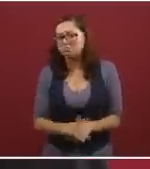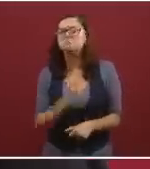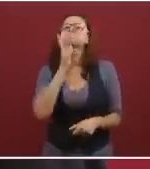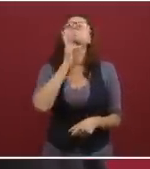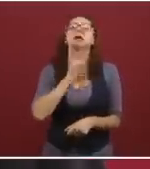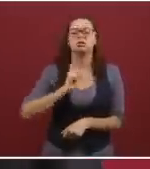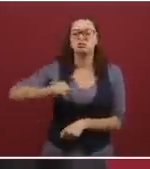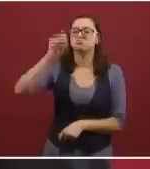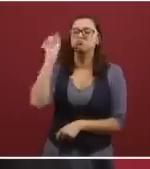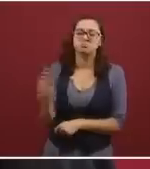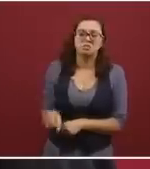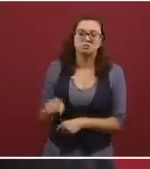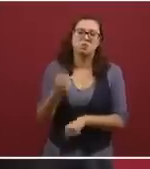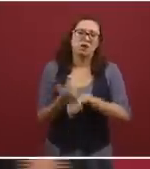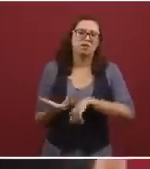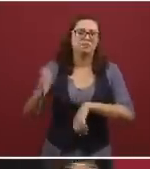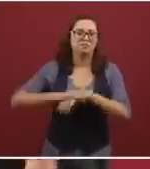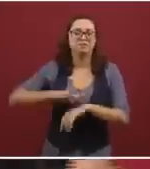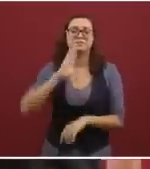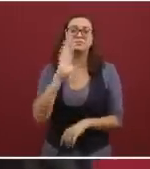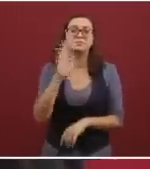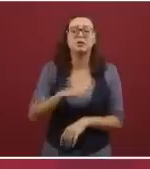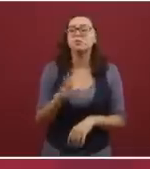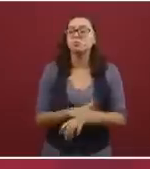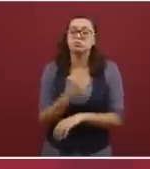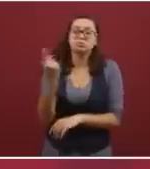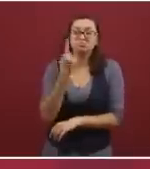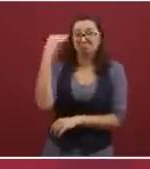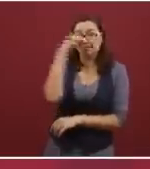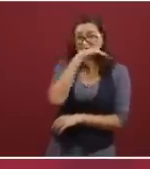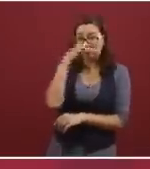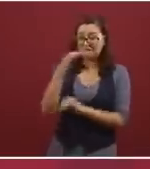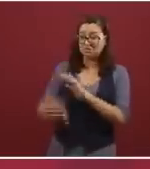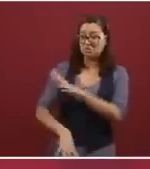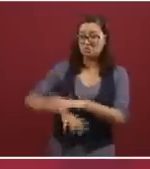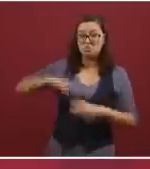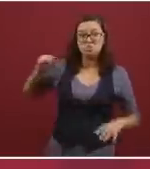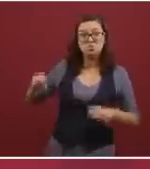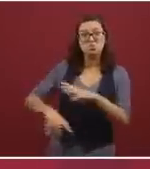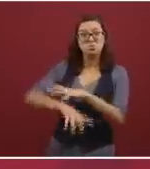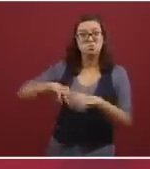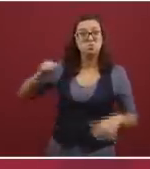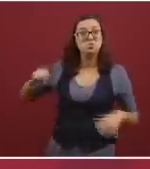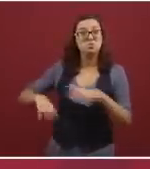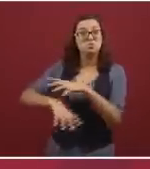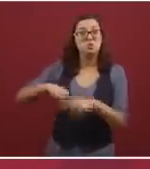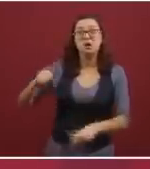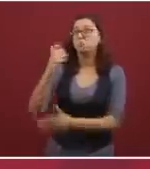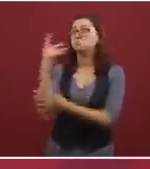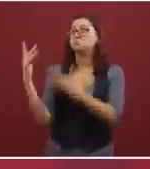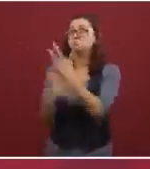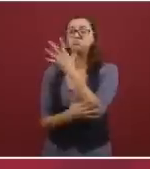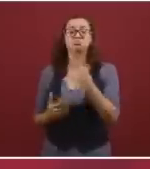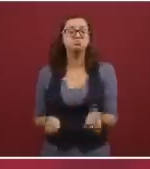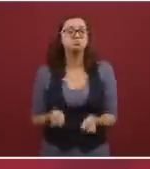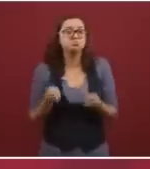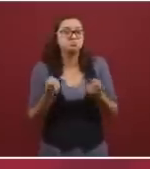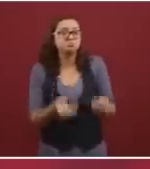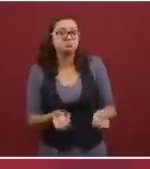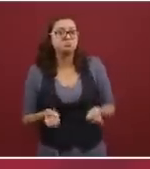por nuestra madre naturaleza, que nos da este recurso